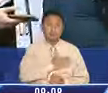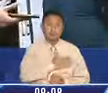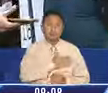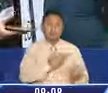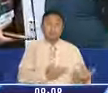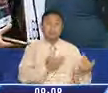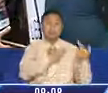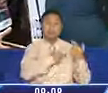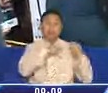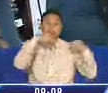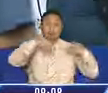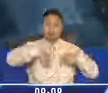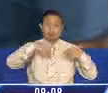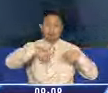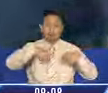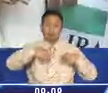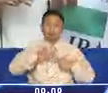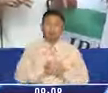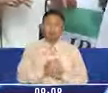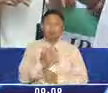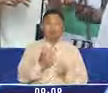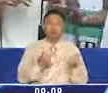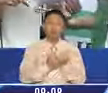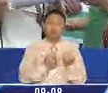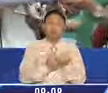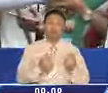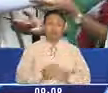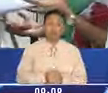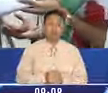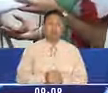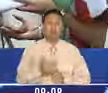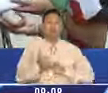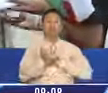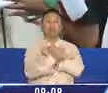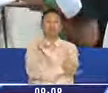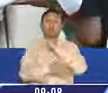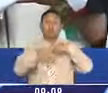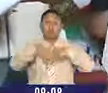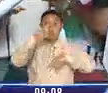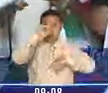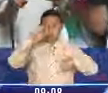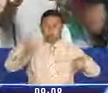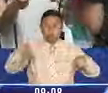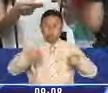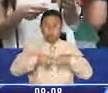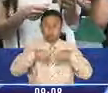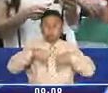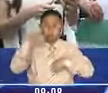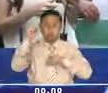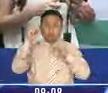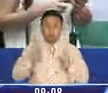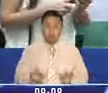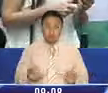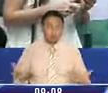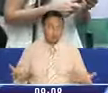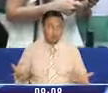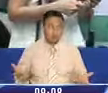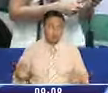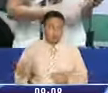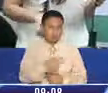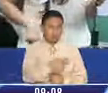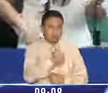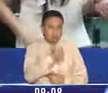responsabilidad, venir aquí y apoyarles. Definitivamente un país teocrático que viola sistemáticamente derechos humanos no es un país que